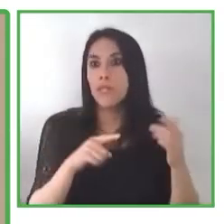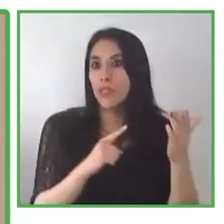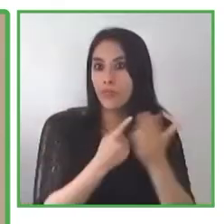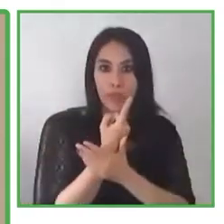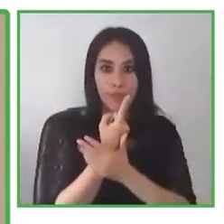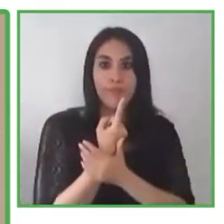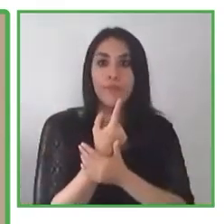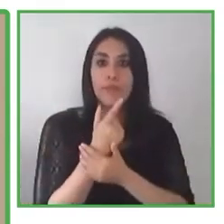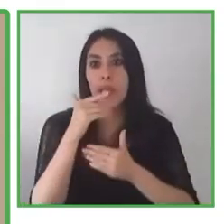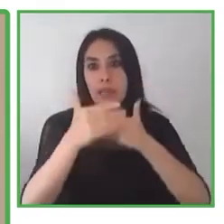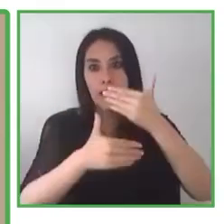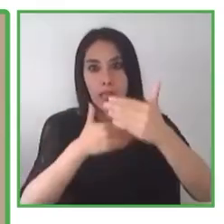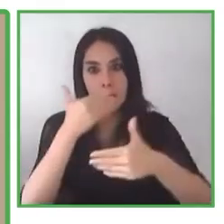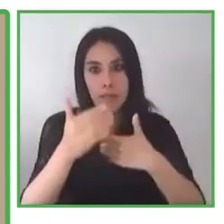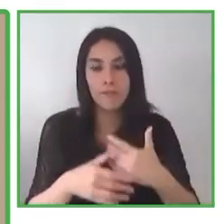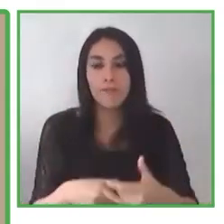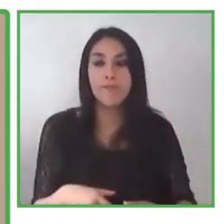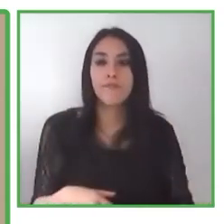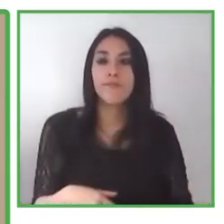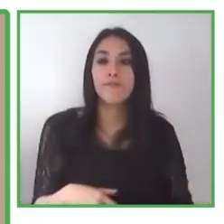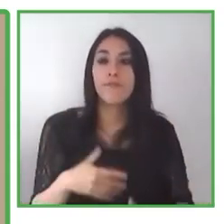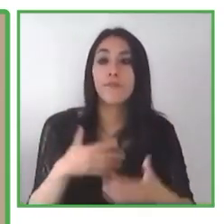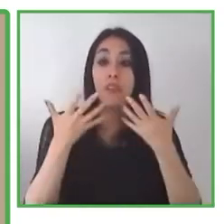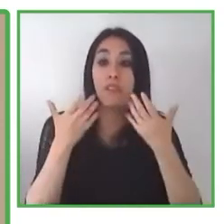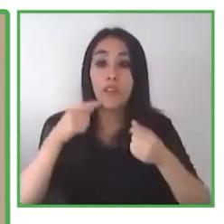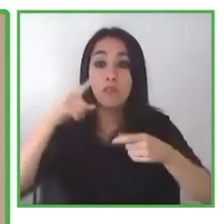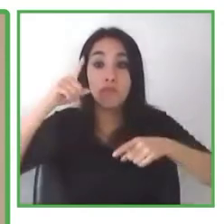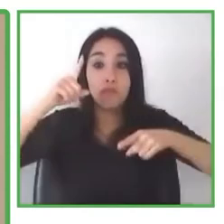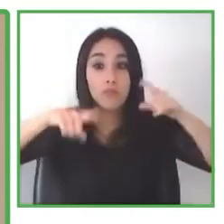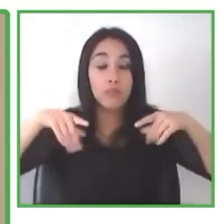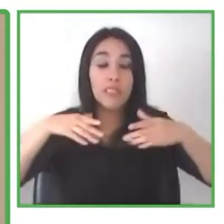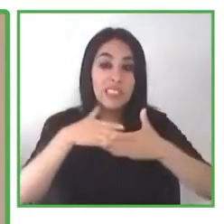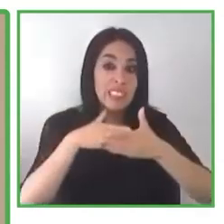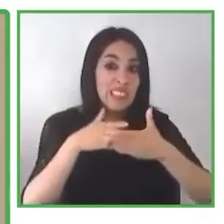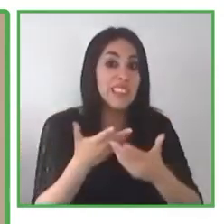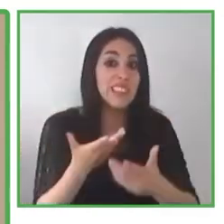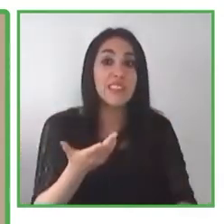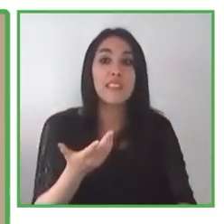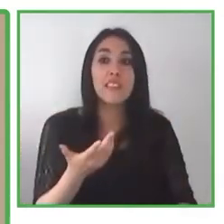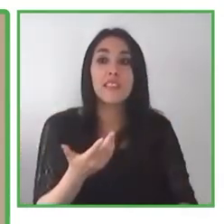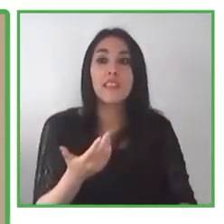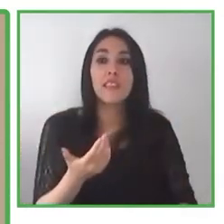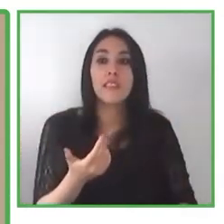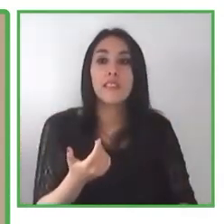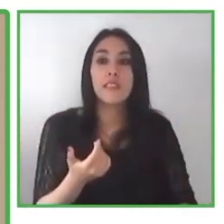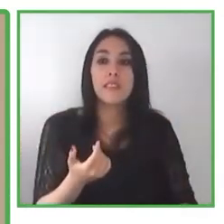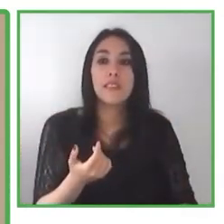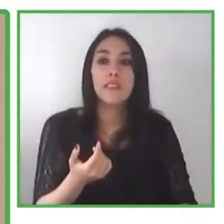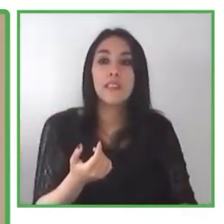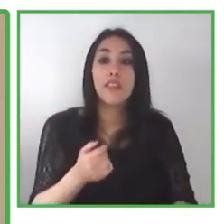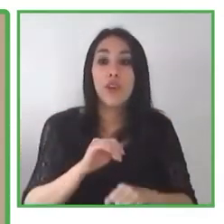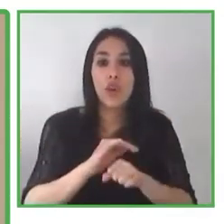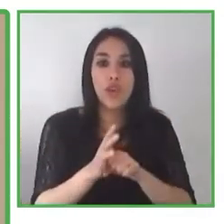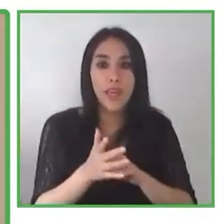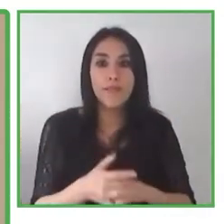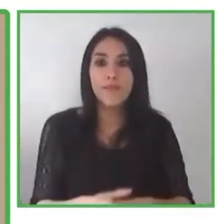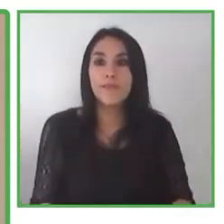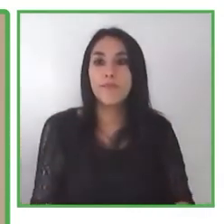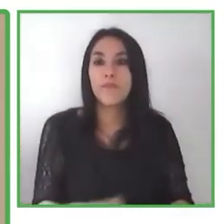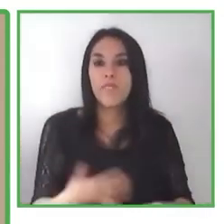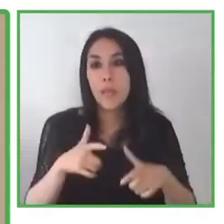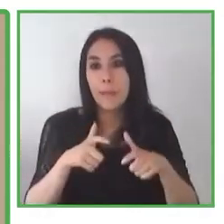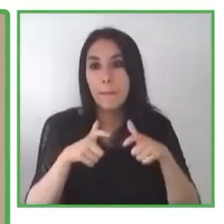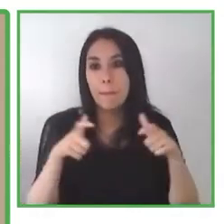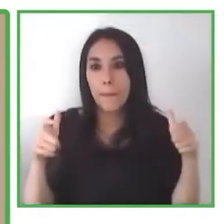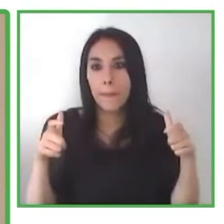ejemplo, hay algunas barreras que se mantienen, pero la respuesta al COVID-19 ha aumentado el trabajo remoto en casi todos